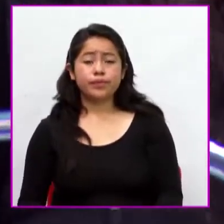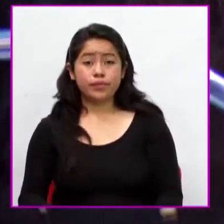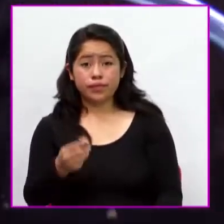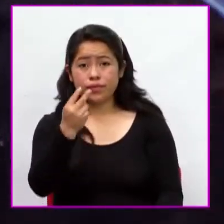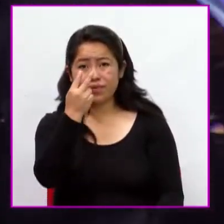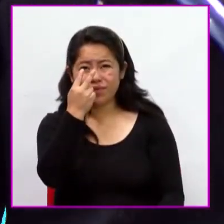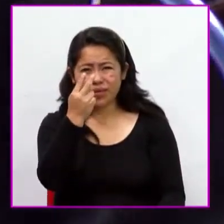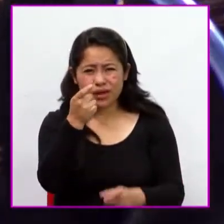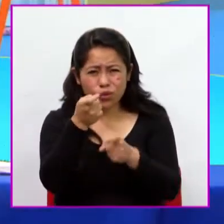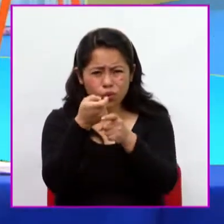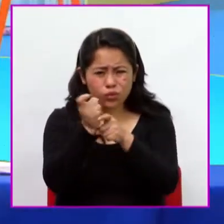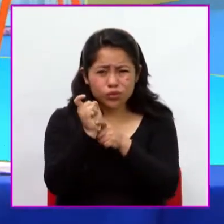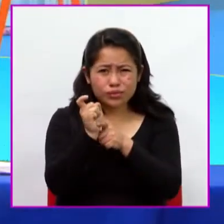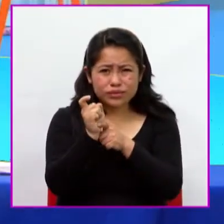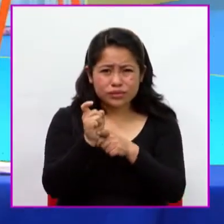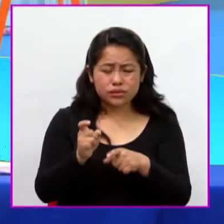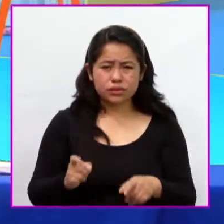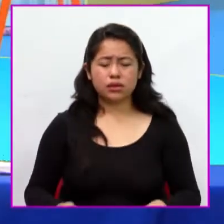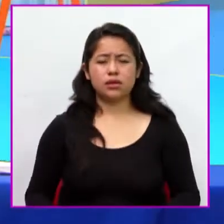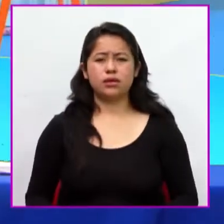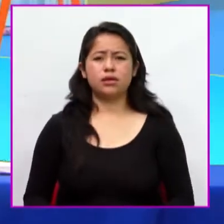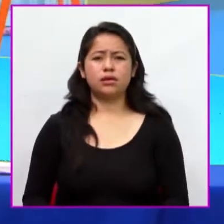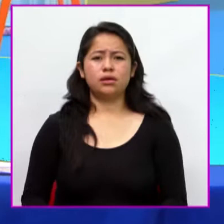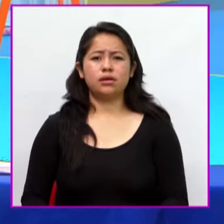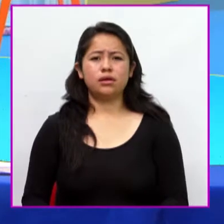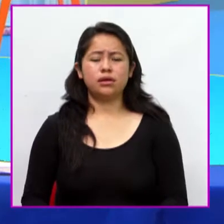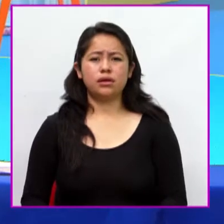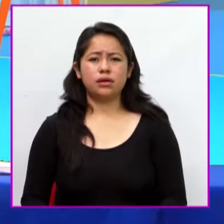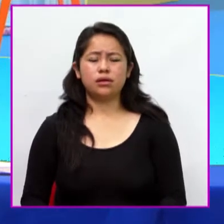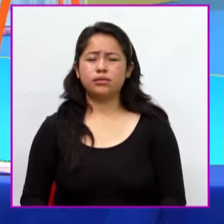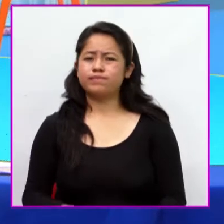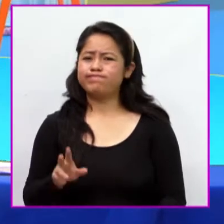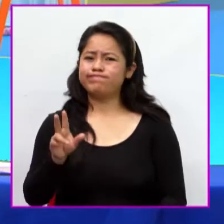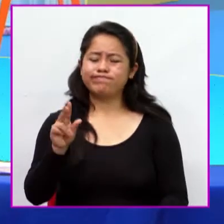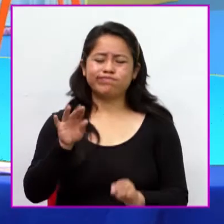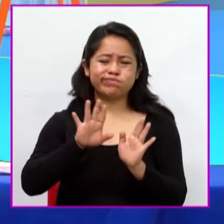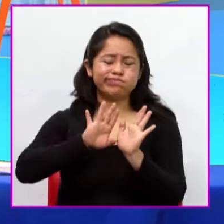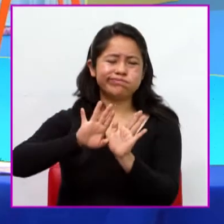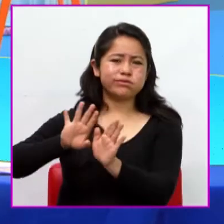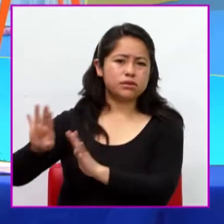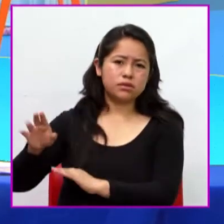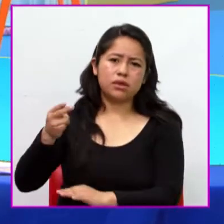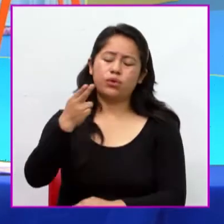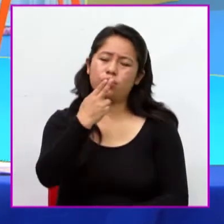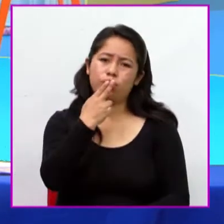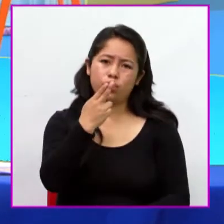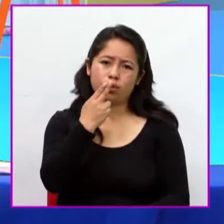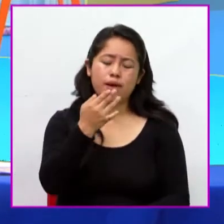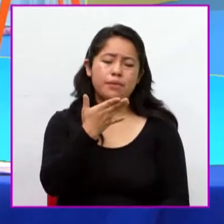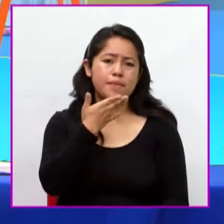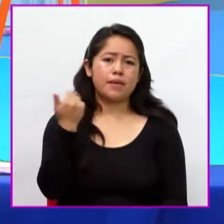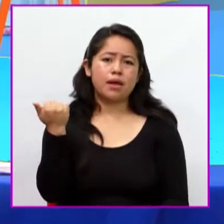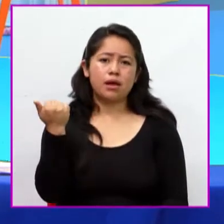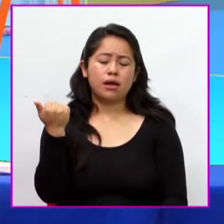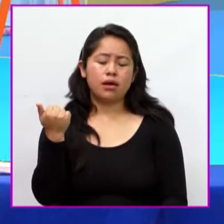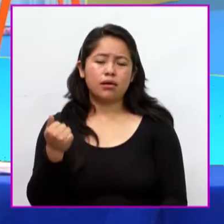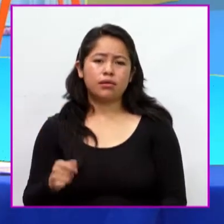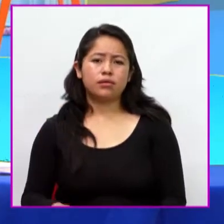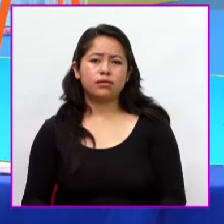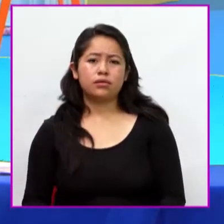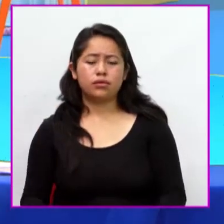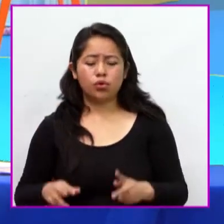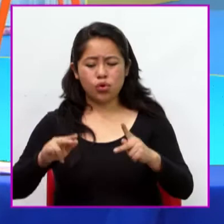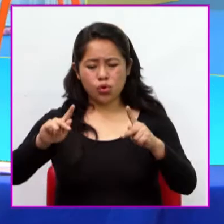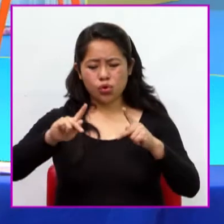daño? Entonces, debemos de evitar fumar porque tiene sustancias peligrosas como la nicotina, que se adhiere en